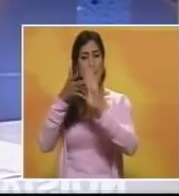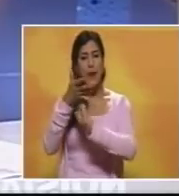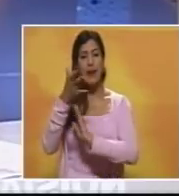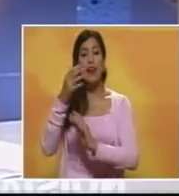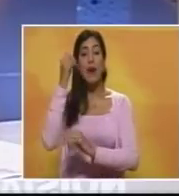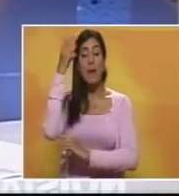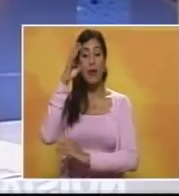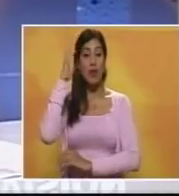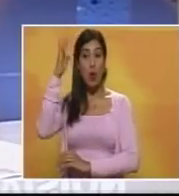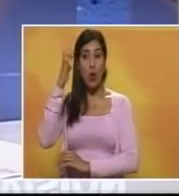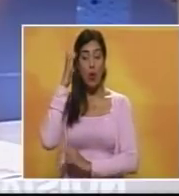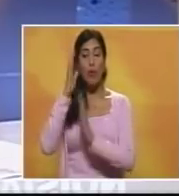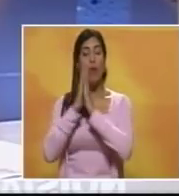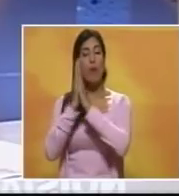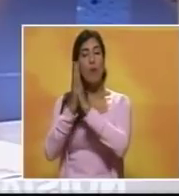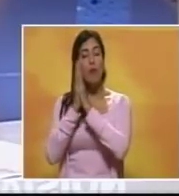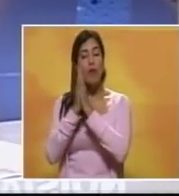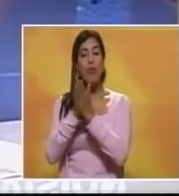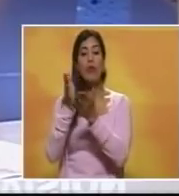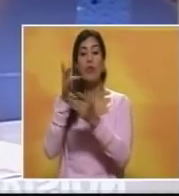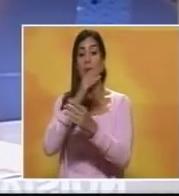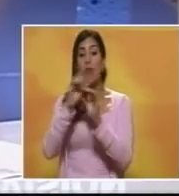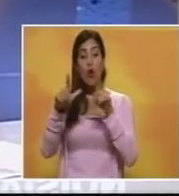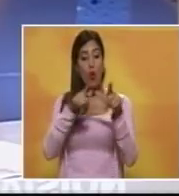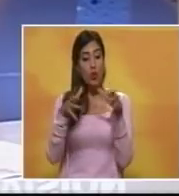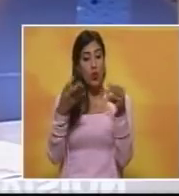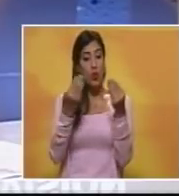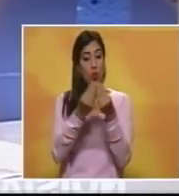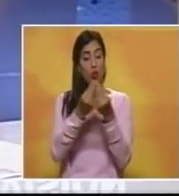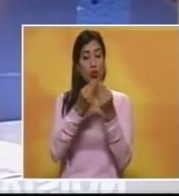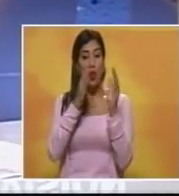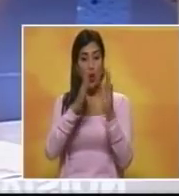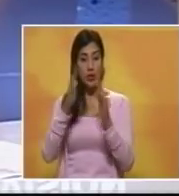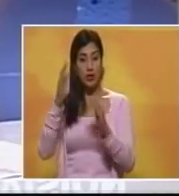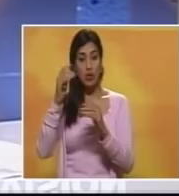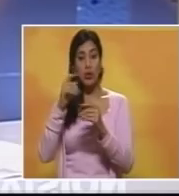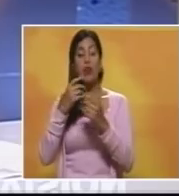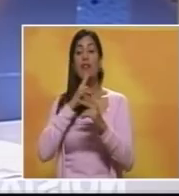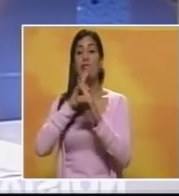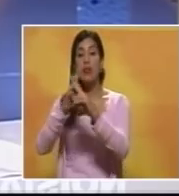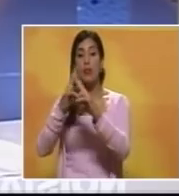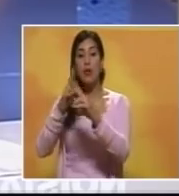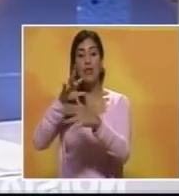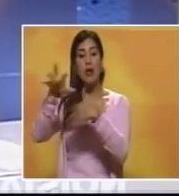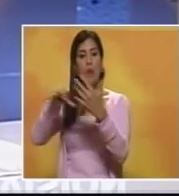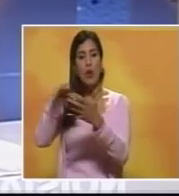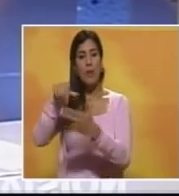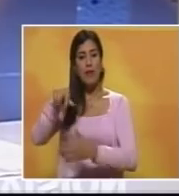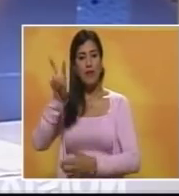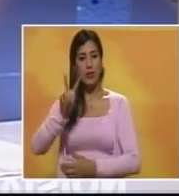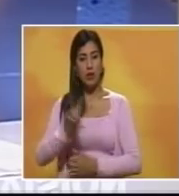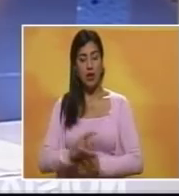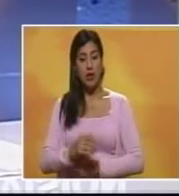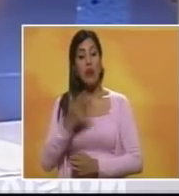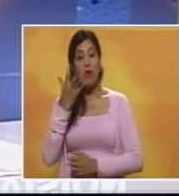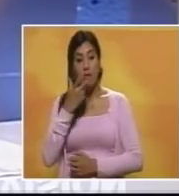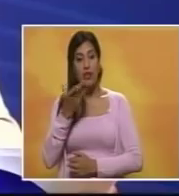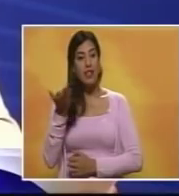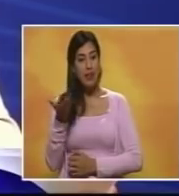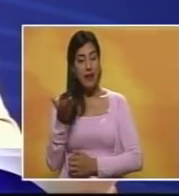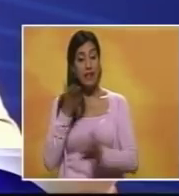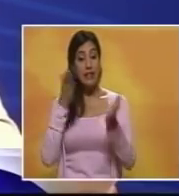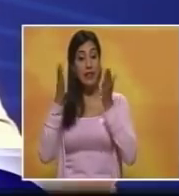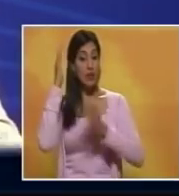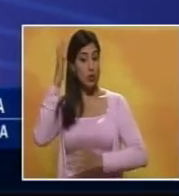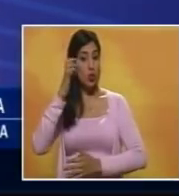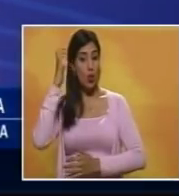el Parlamento Europeo le solicitara coordinar con ese organismo su respuesta a la crisis en Venezuela. Mogherini indicó que el